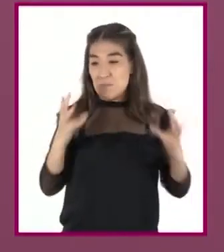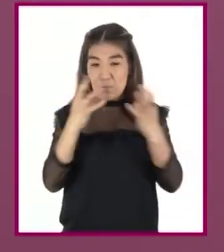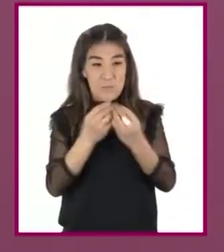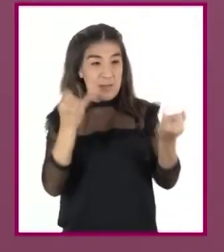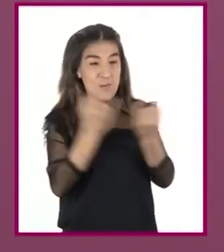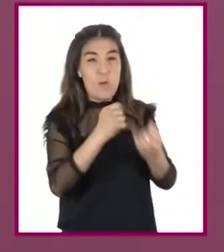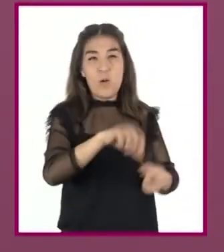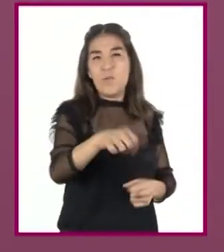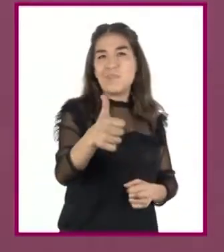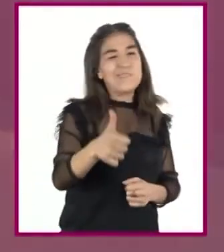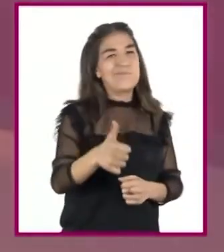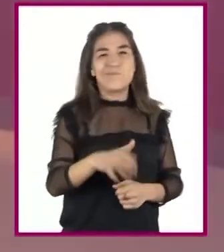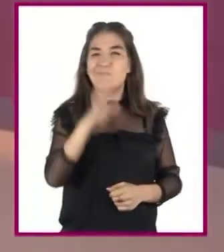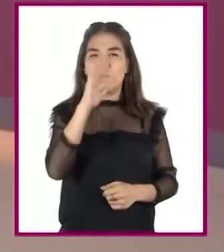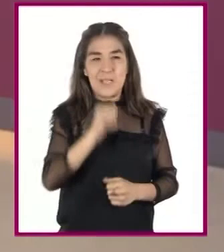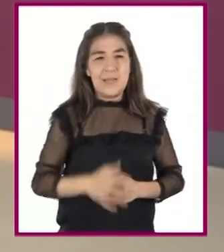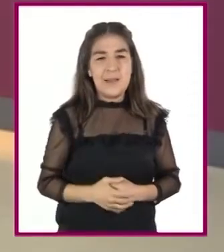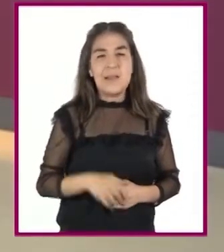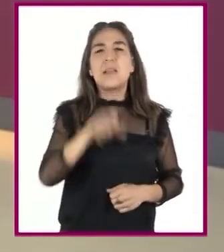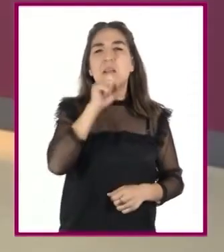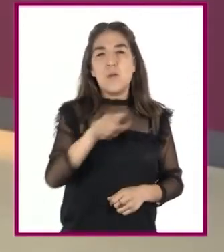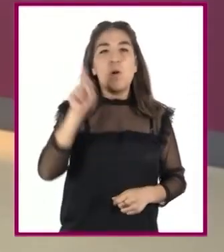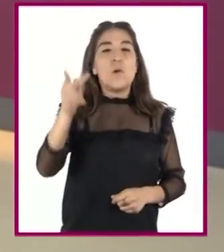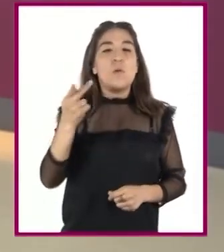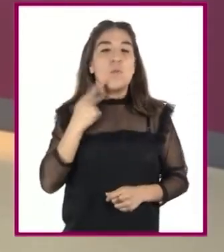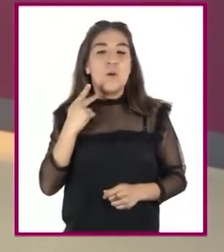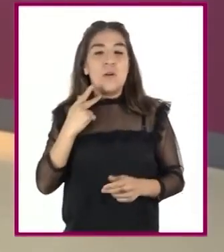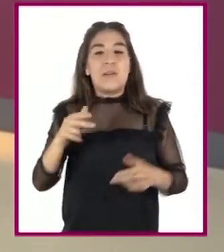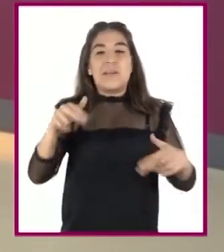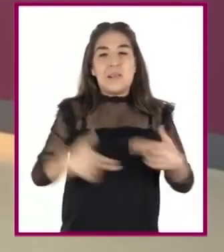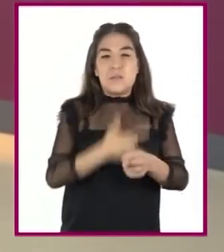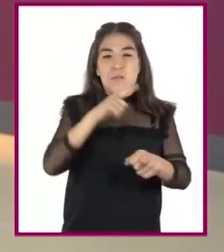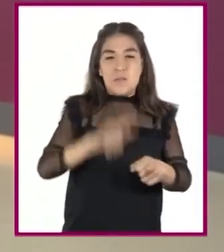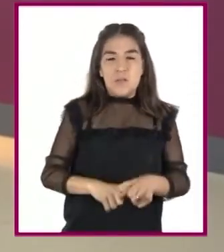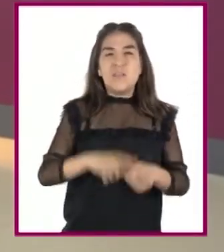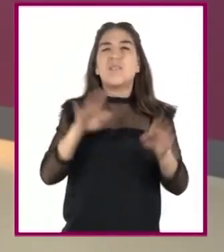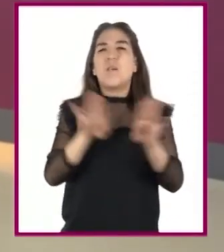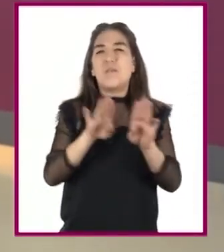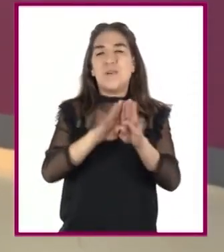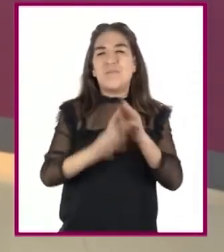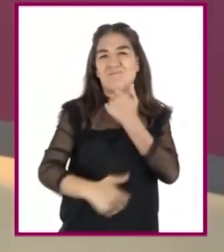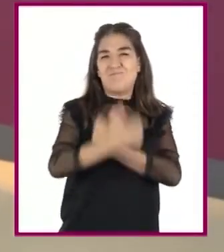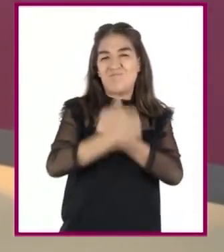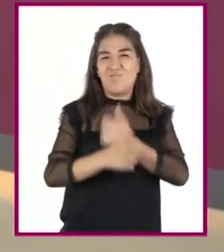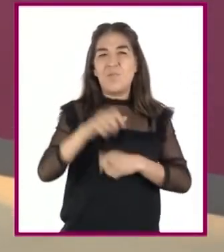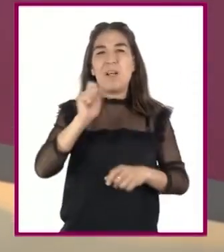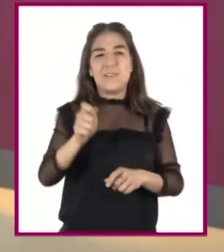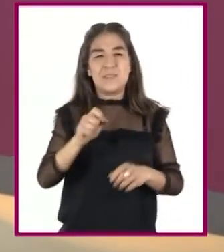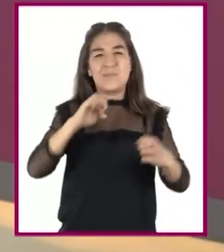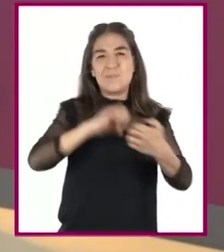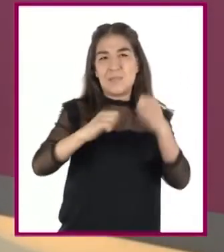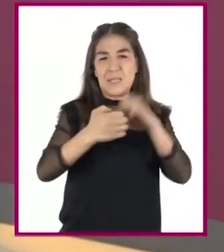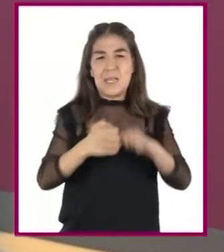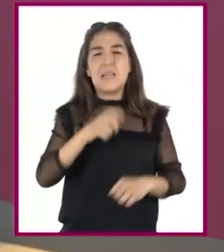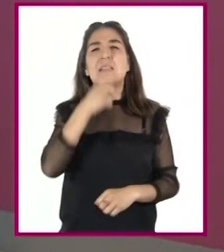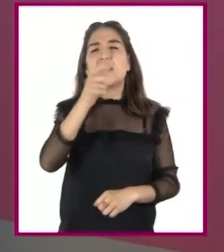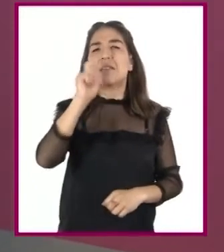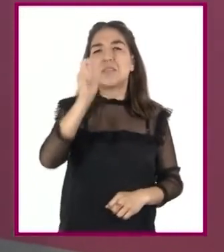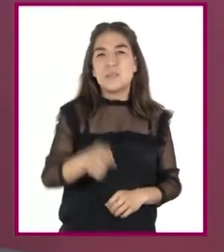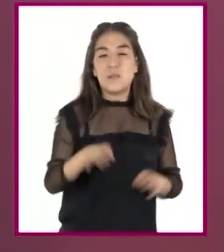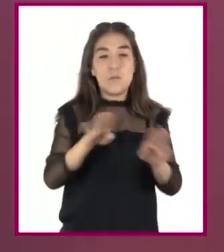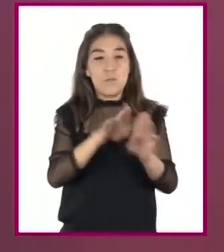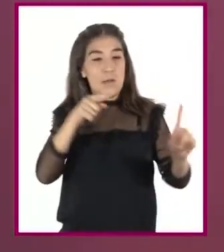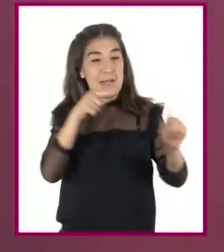otra. Naturalmente, los políticos nacionalistas y sus adversarios afirmaban que la causa